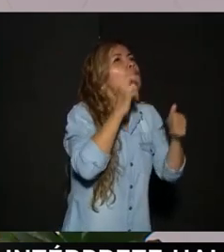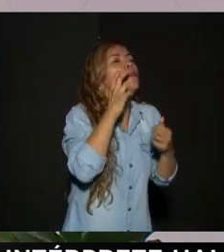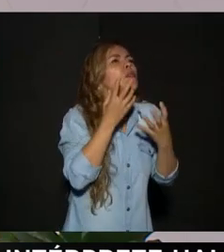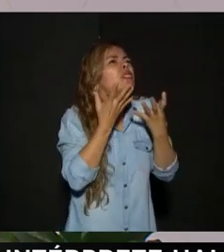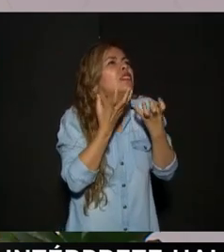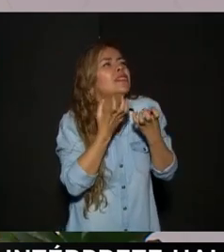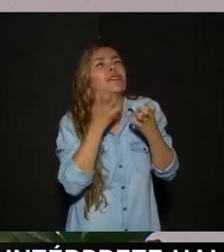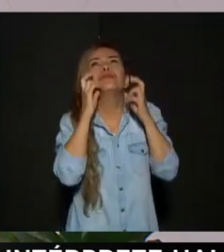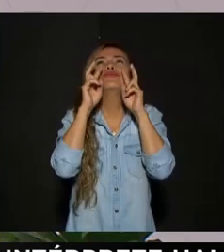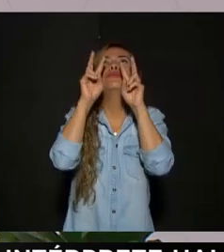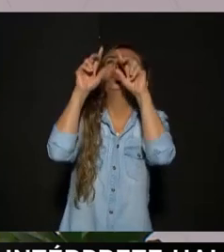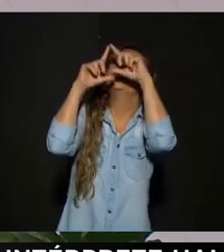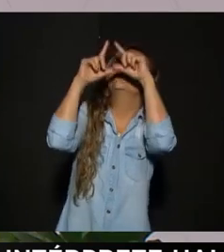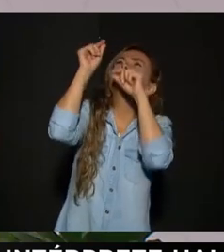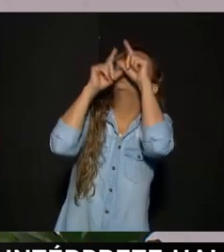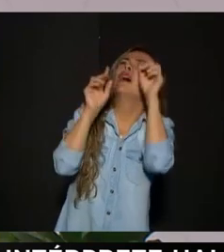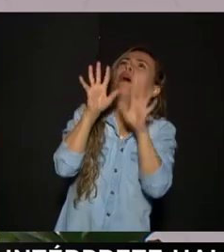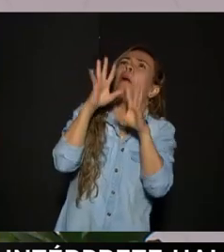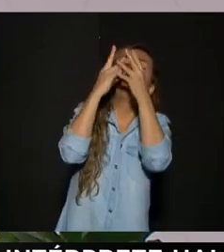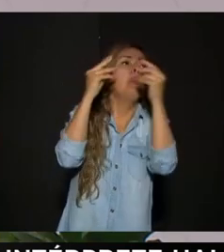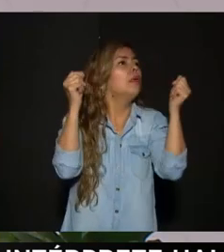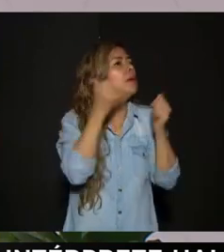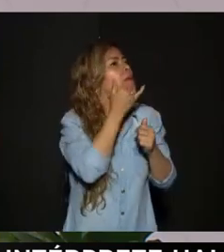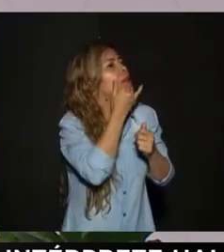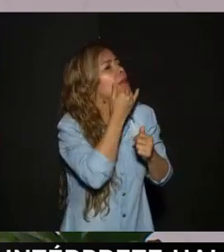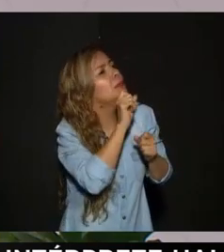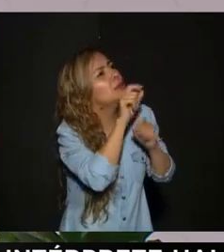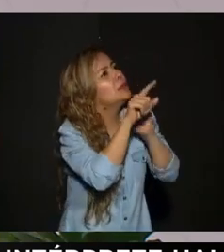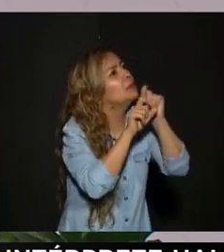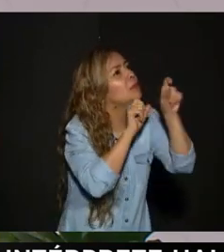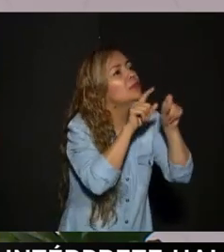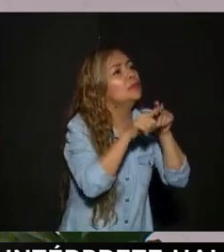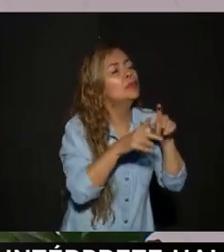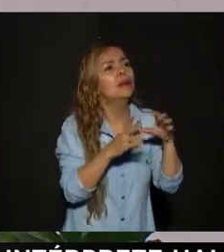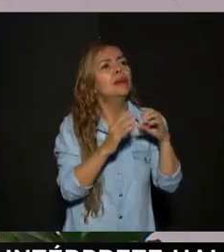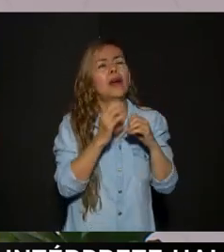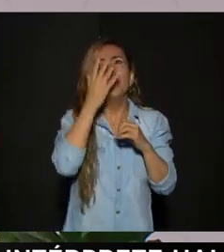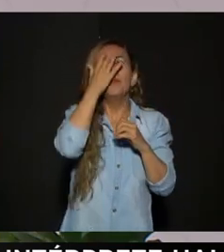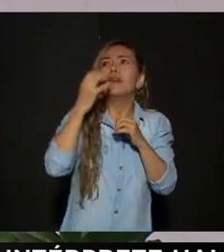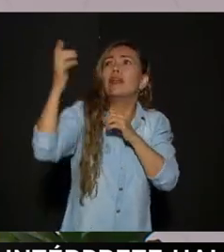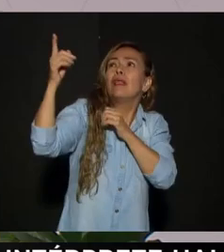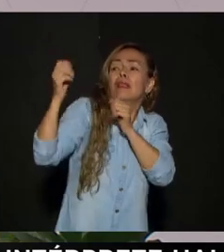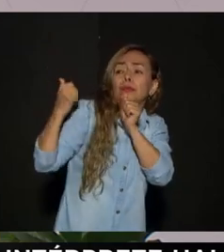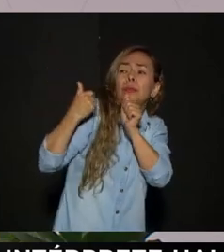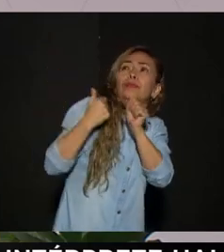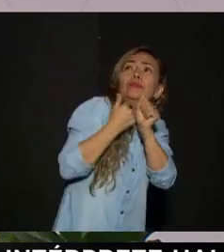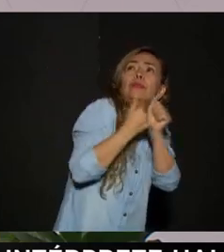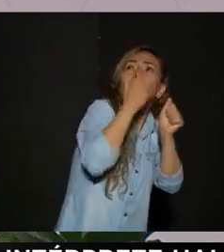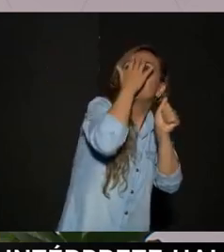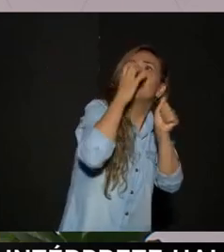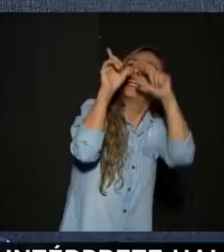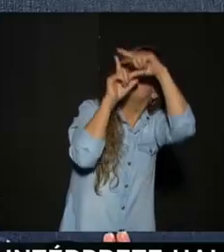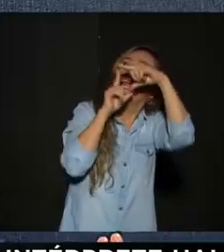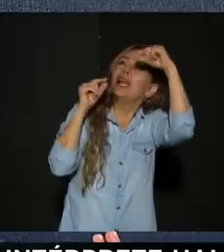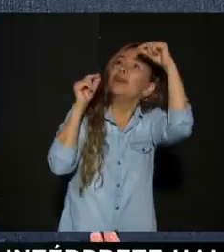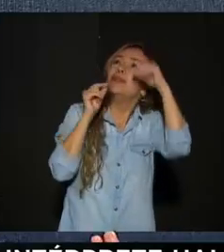que por un momento pasó, luego se desapareció? ¿Cómo hacemos los planetas? ¿Por qué me persigue? ¿Por qué me persigue la luna? Y así